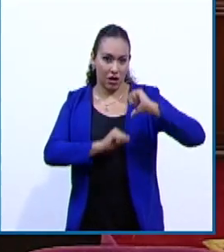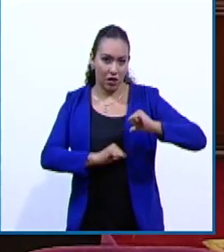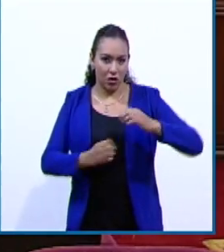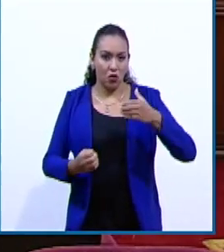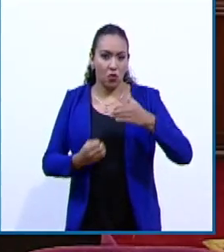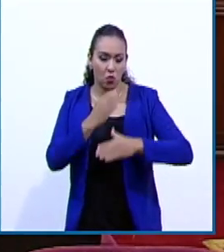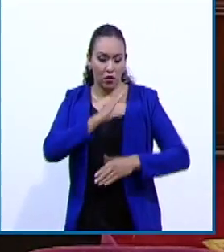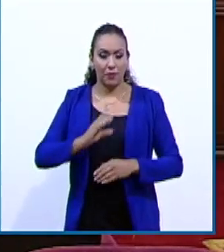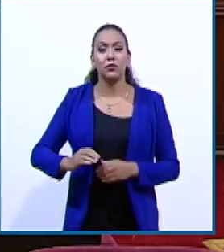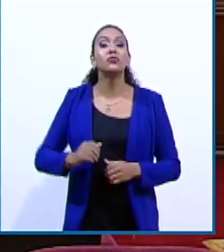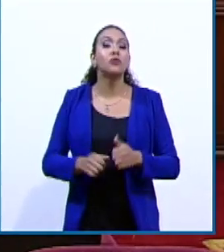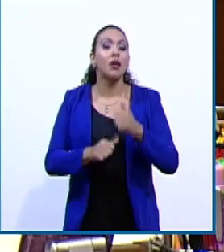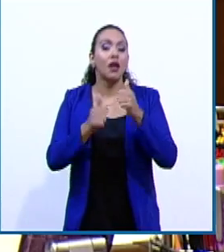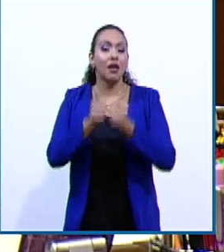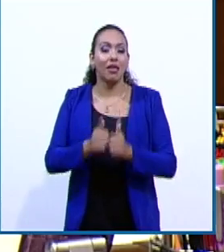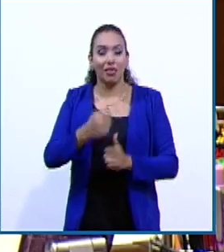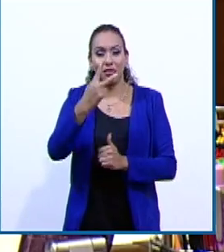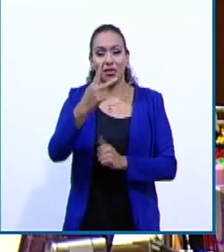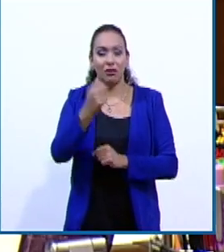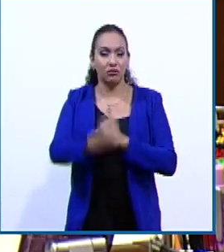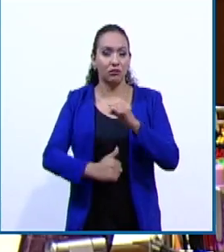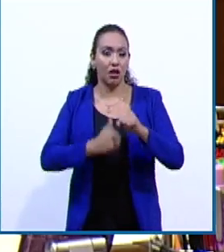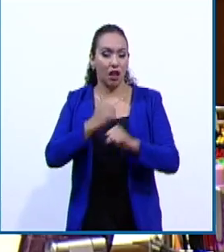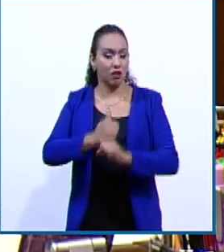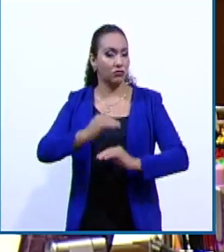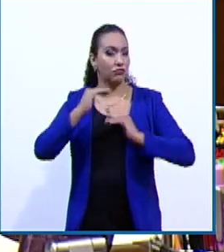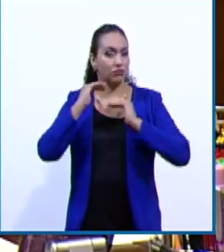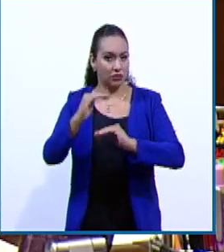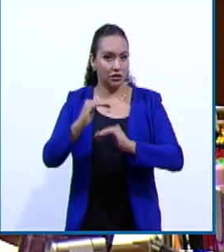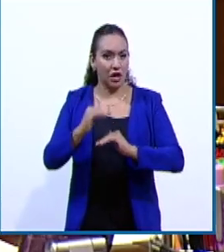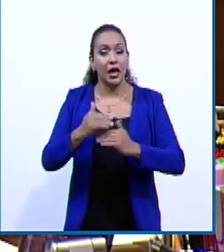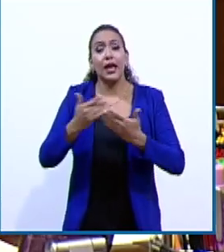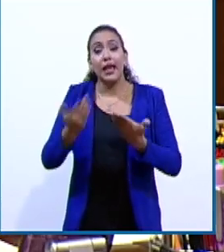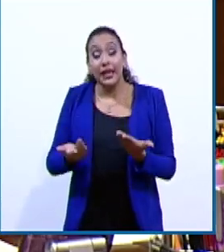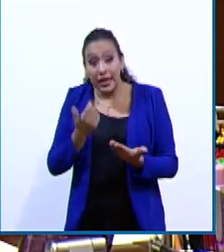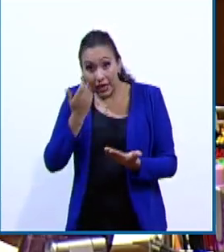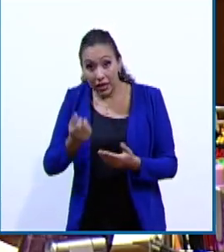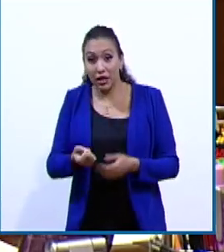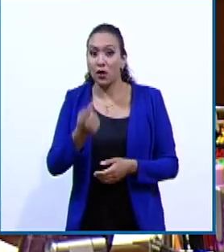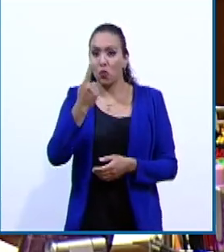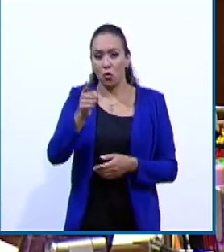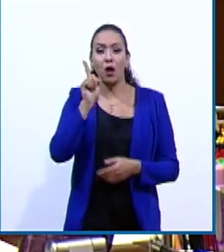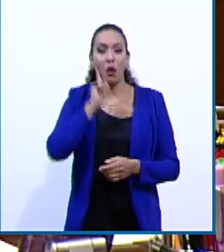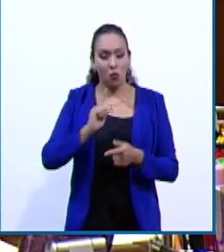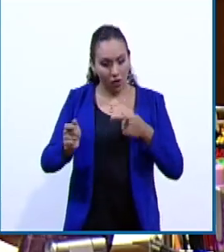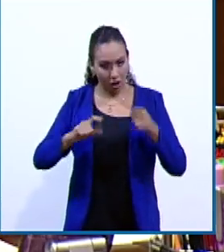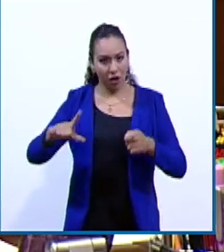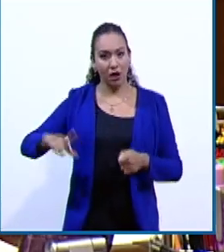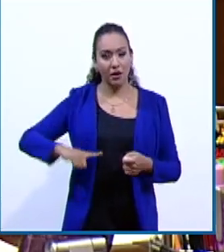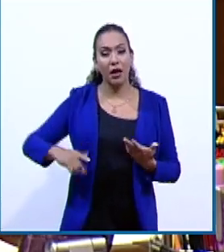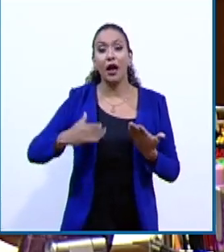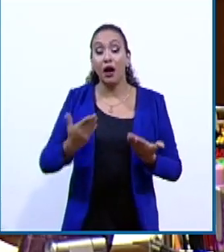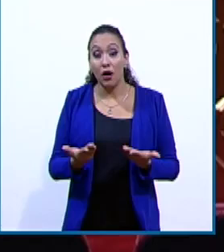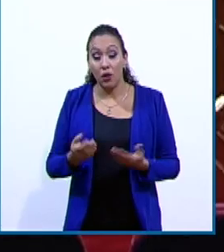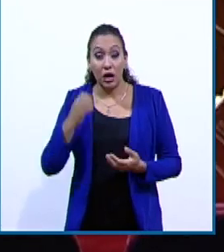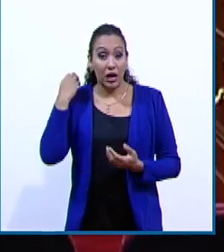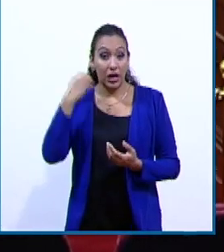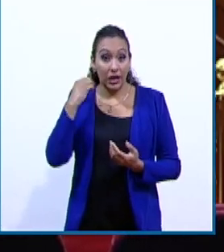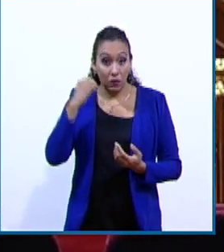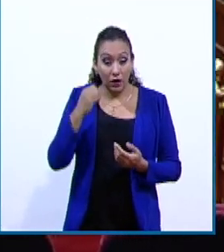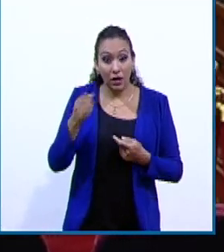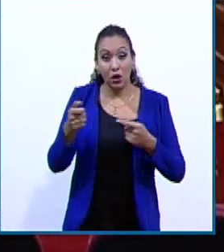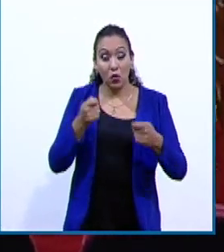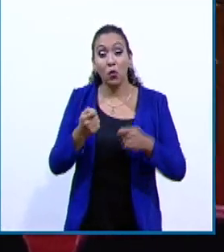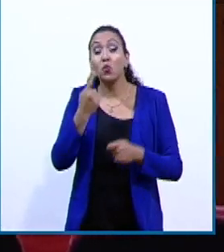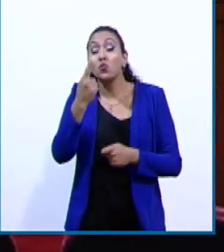para ese periodo fuera electa una mujer. Entonces, la primera vez que gobernara el estado de Oaxaca una mujer sería tan solo